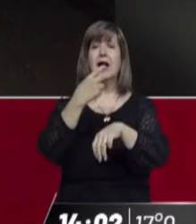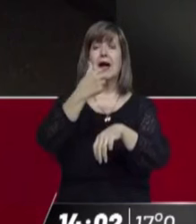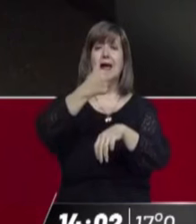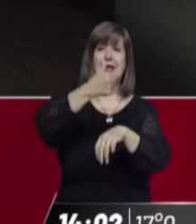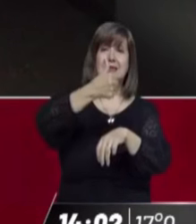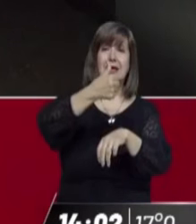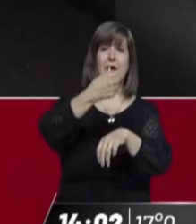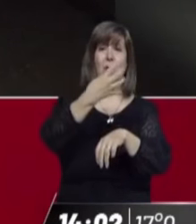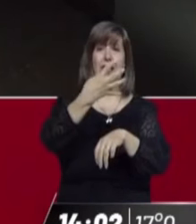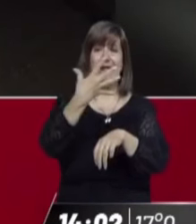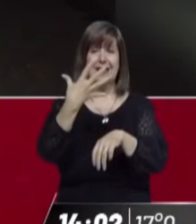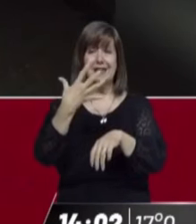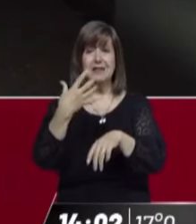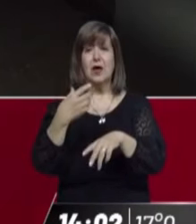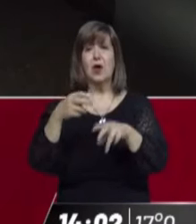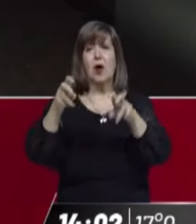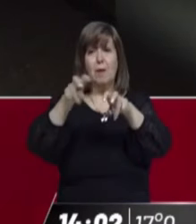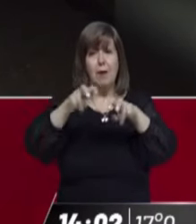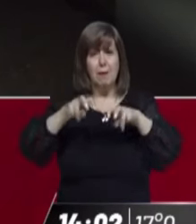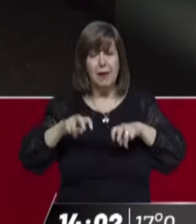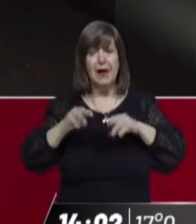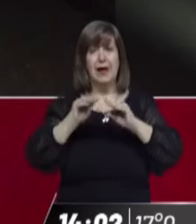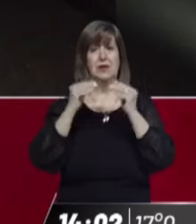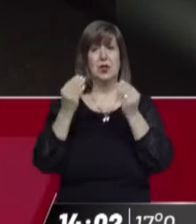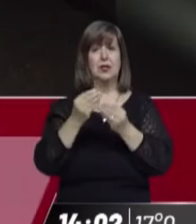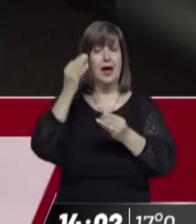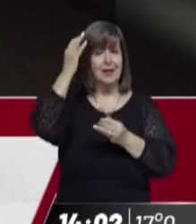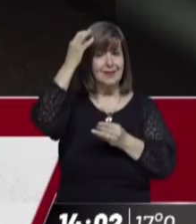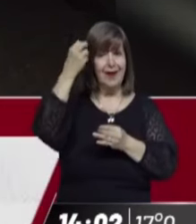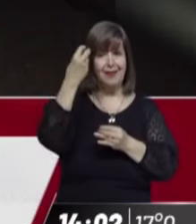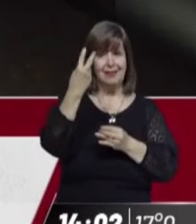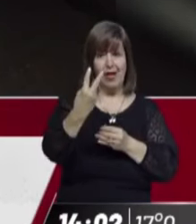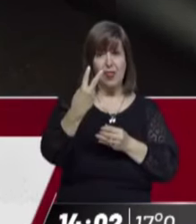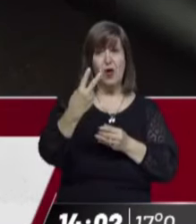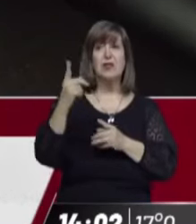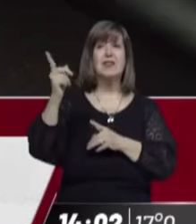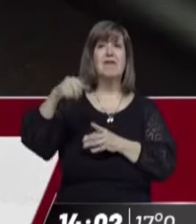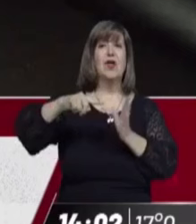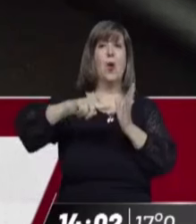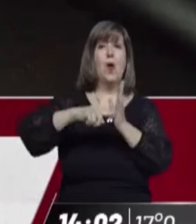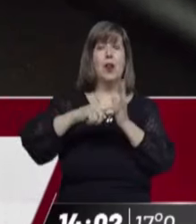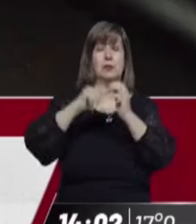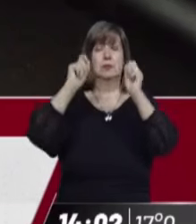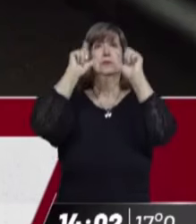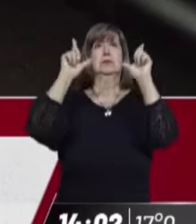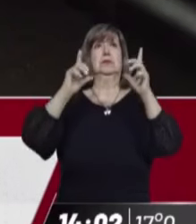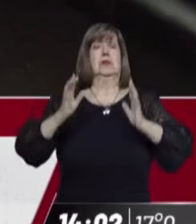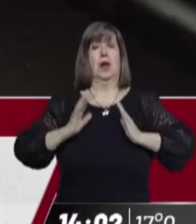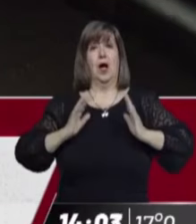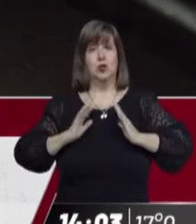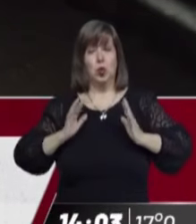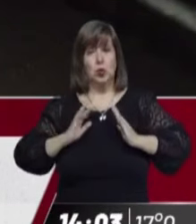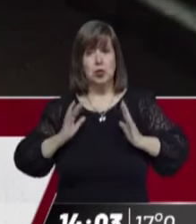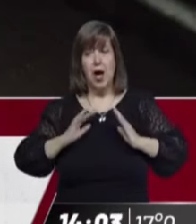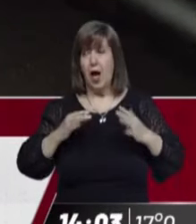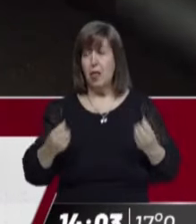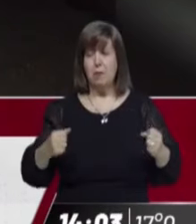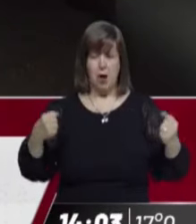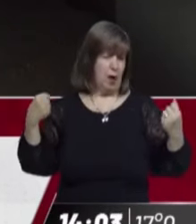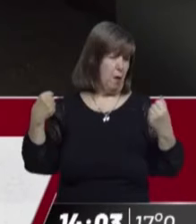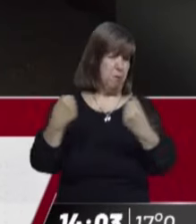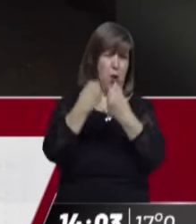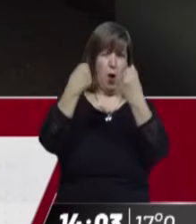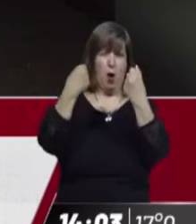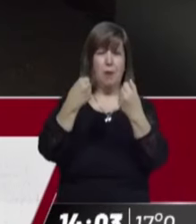6:45 de la mañana. 32 pasajeros venían con destino a la provincia de Mendoza y se despertaron asustados y sorprendidos por el golpe